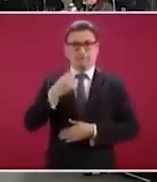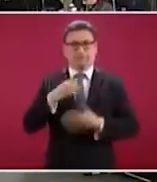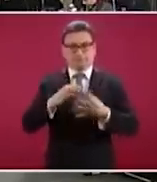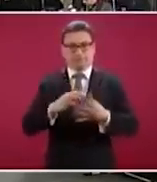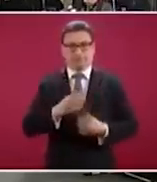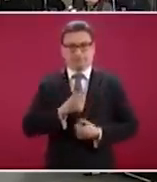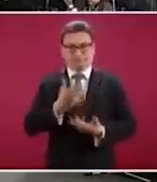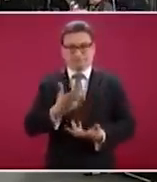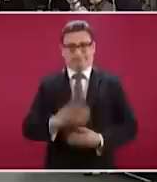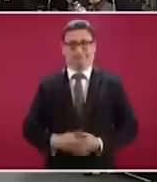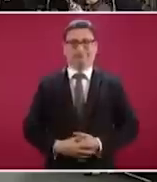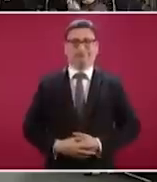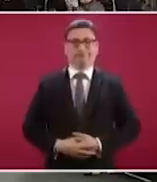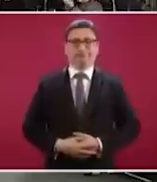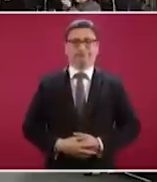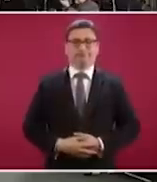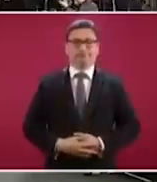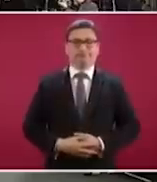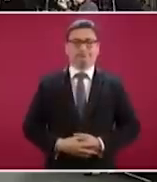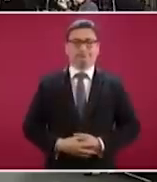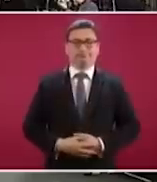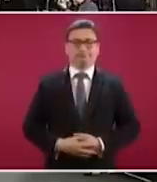postura.